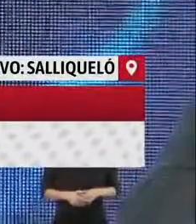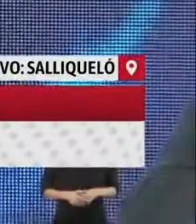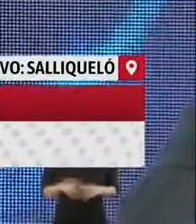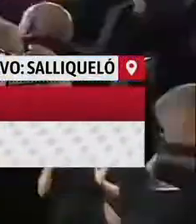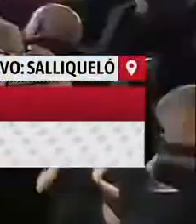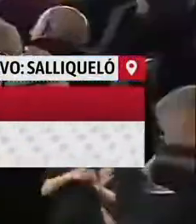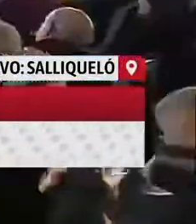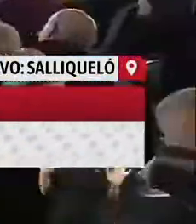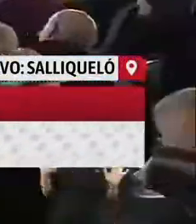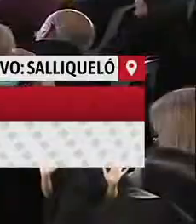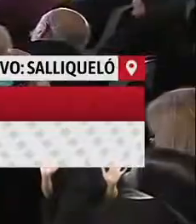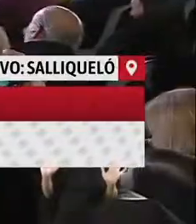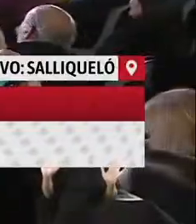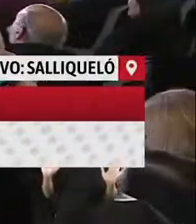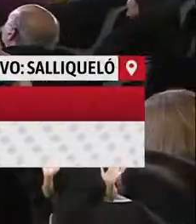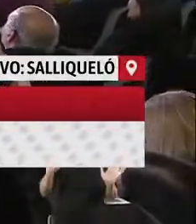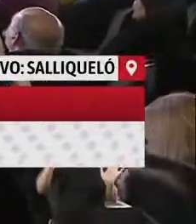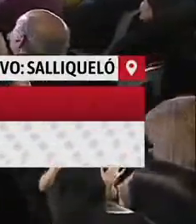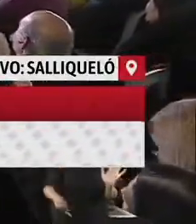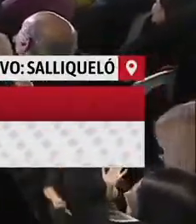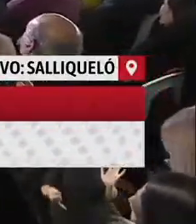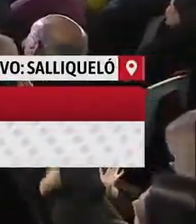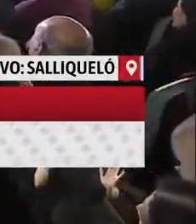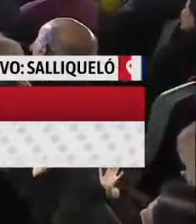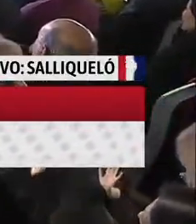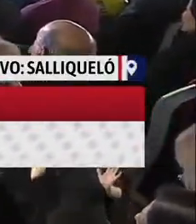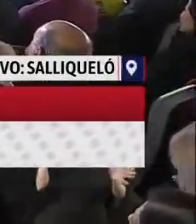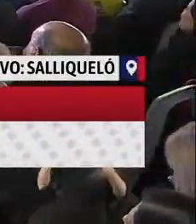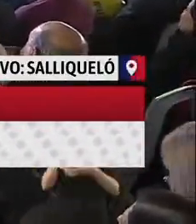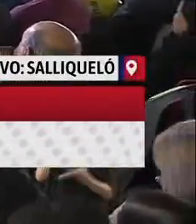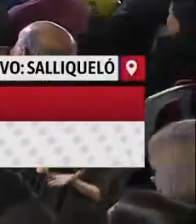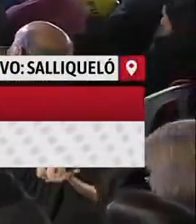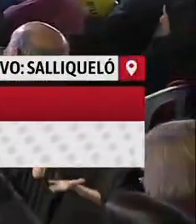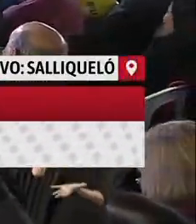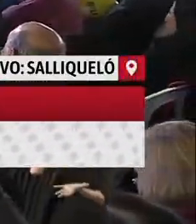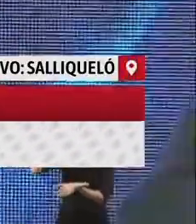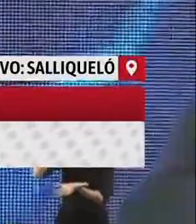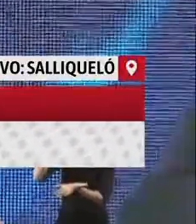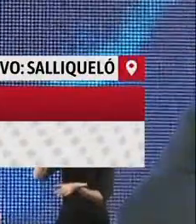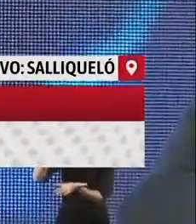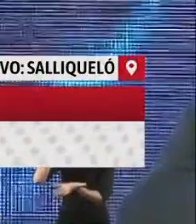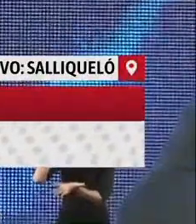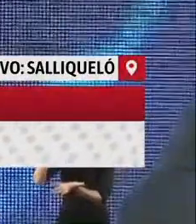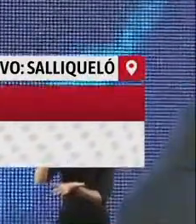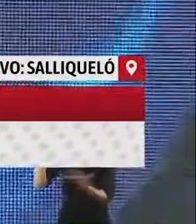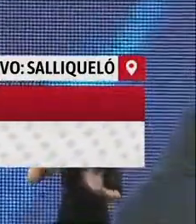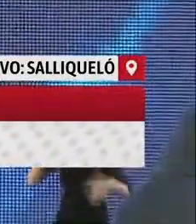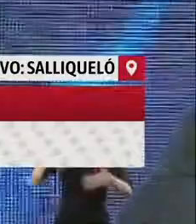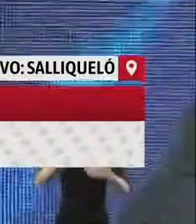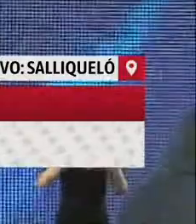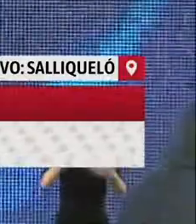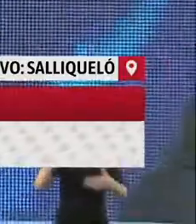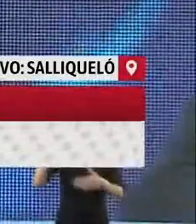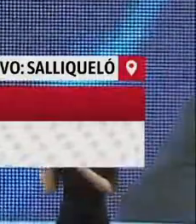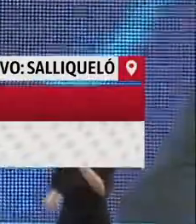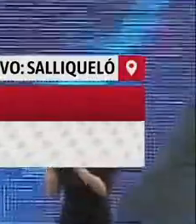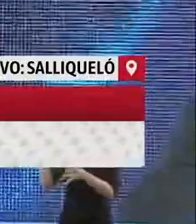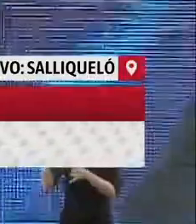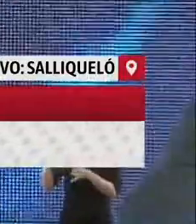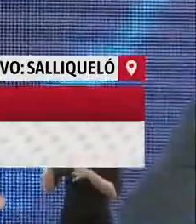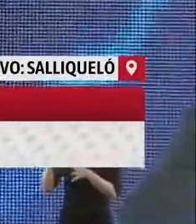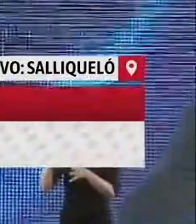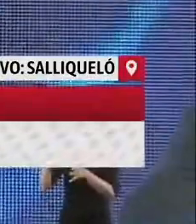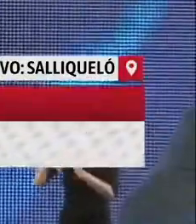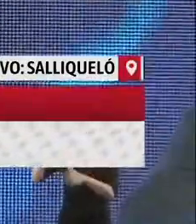además, obviamente, de la tarea de Enarza. Enarza fue nuestra gran construcción, la gran construcción de Néstor durante